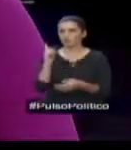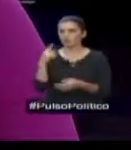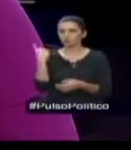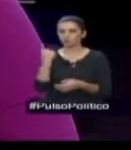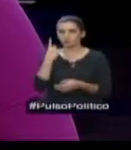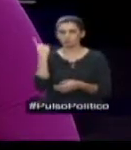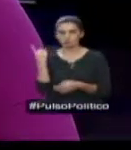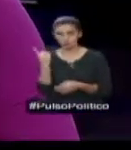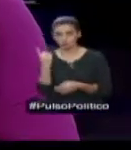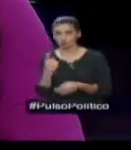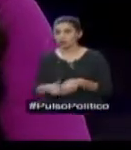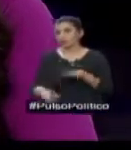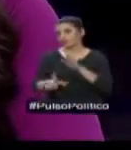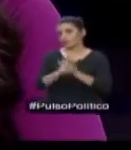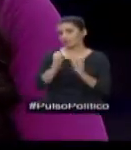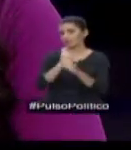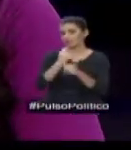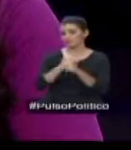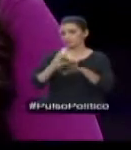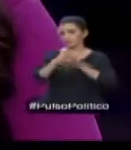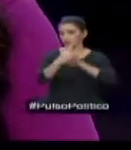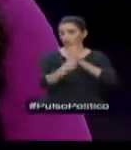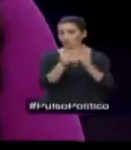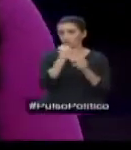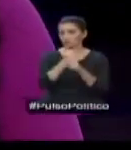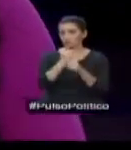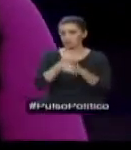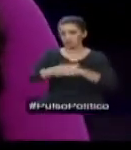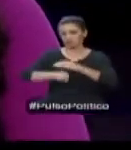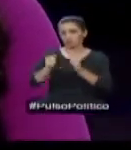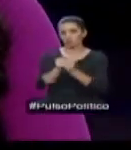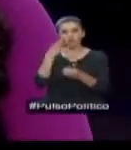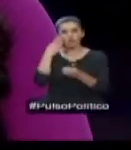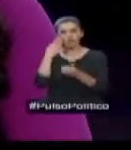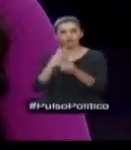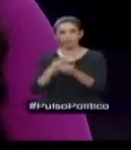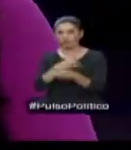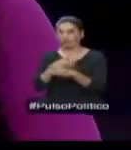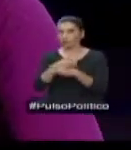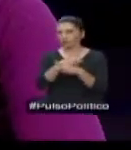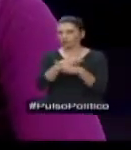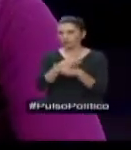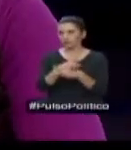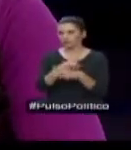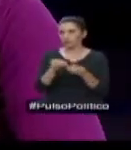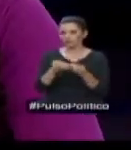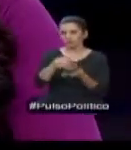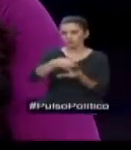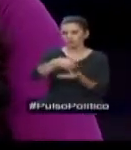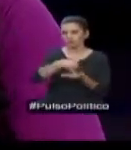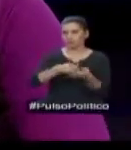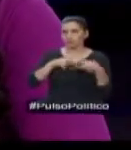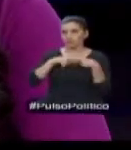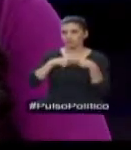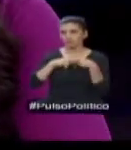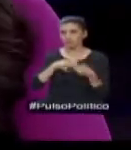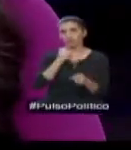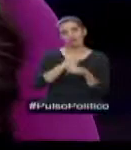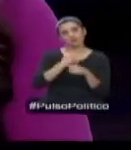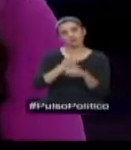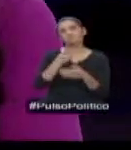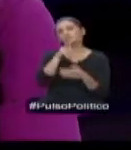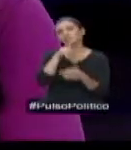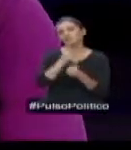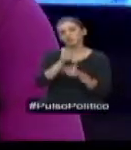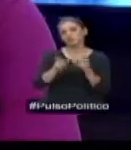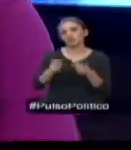en el sector público el código laboral nació con el objetivo de tutelar a la parte más débil de la relación laboral que son los trabajadores frente